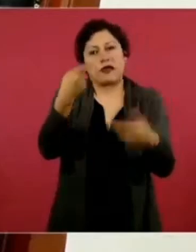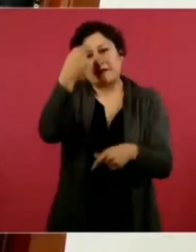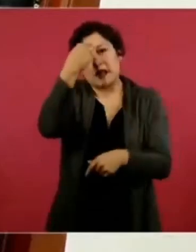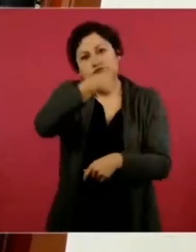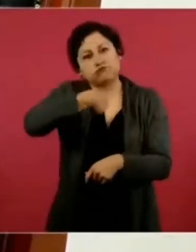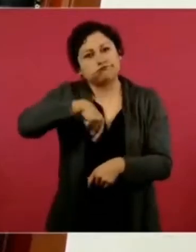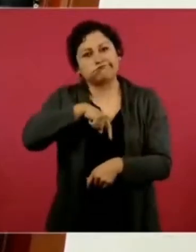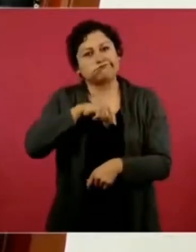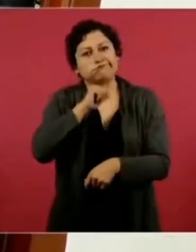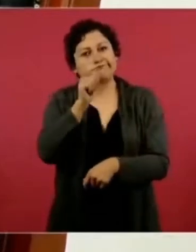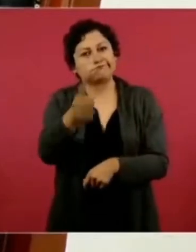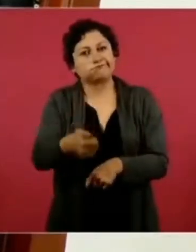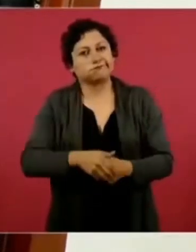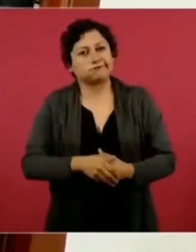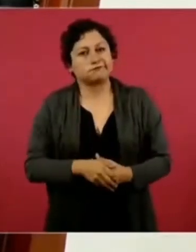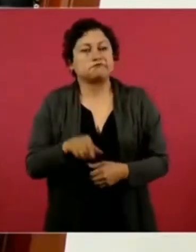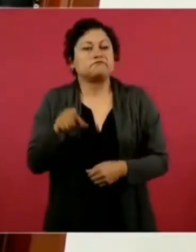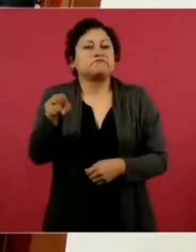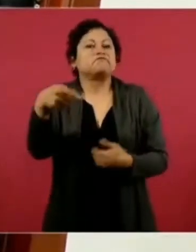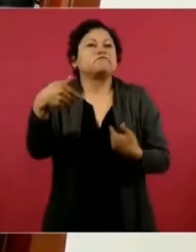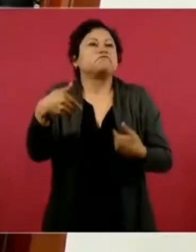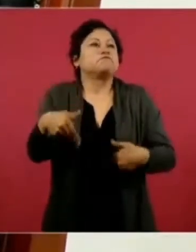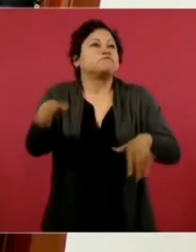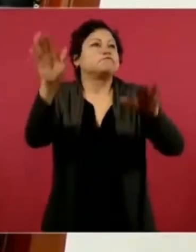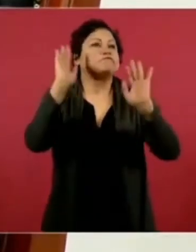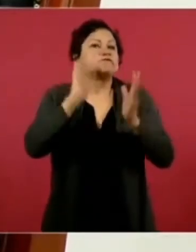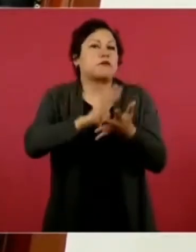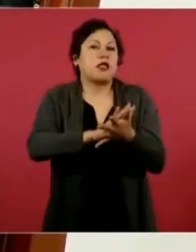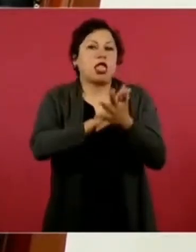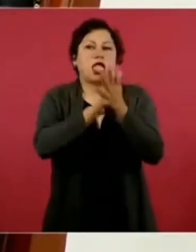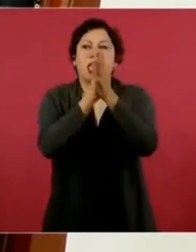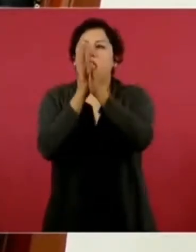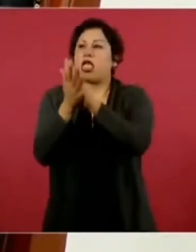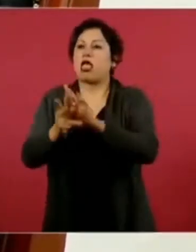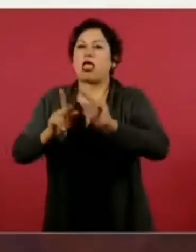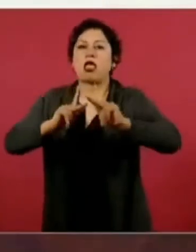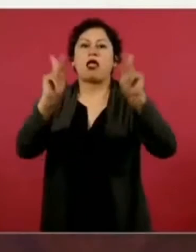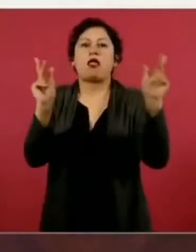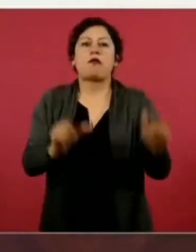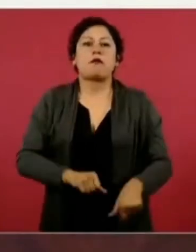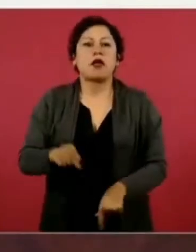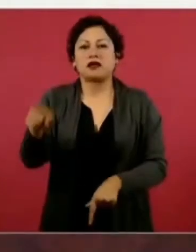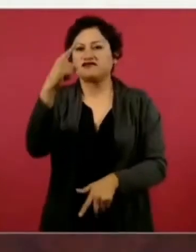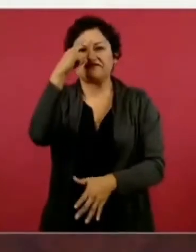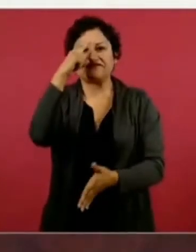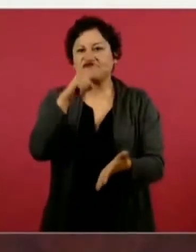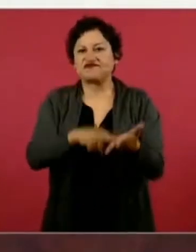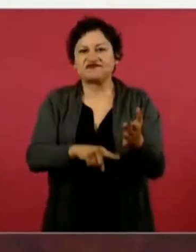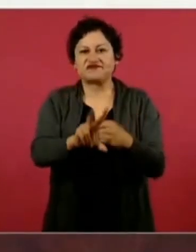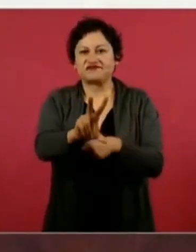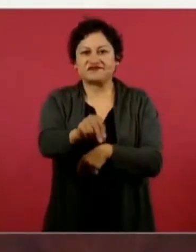no creían que se podía transformar por la vía pacífica y legal.